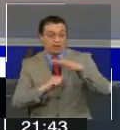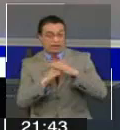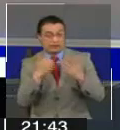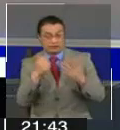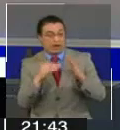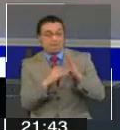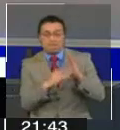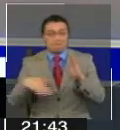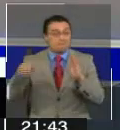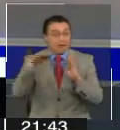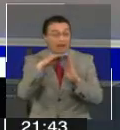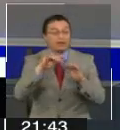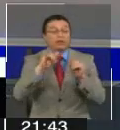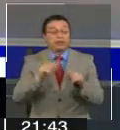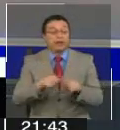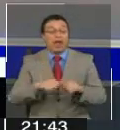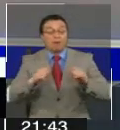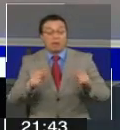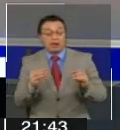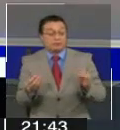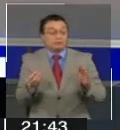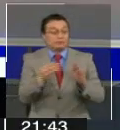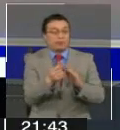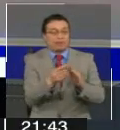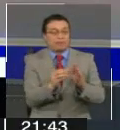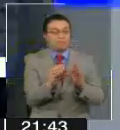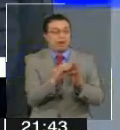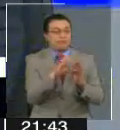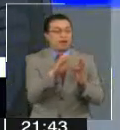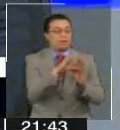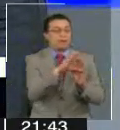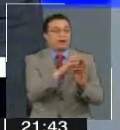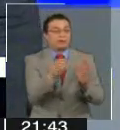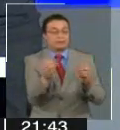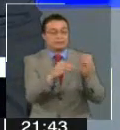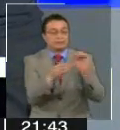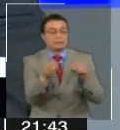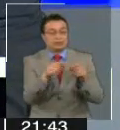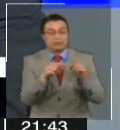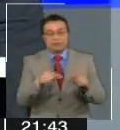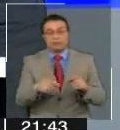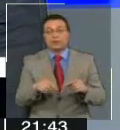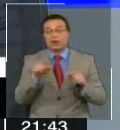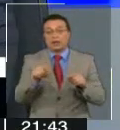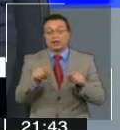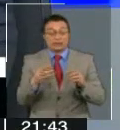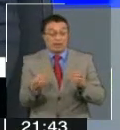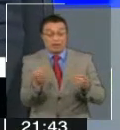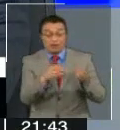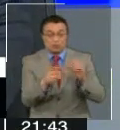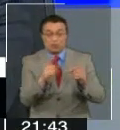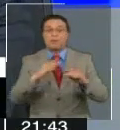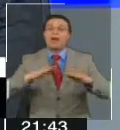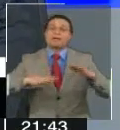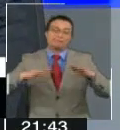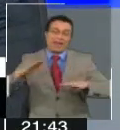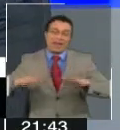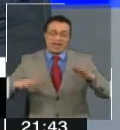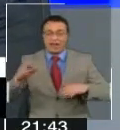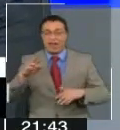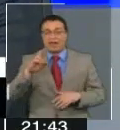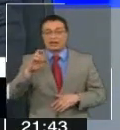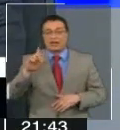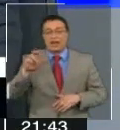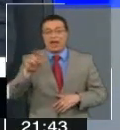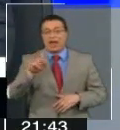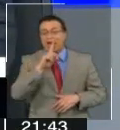60 UF, sino que además estaba abultada con la función crítica. A ver, eso del abultamiento es bastante relativo. ¿Te me lo acaba de decir? Sí, no,